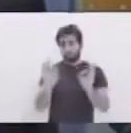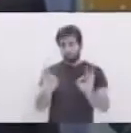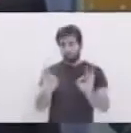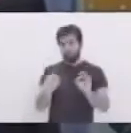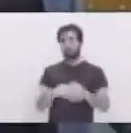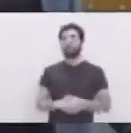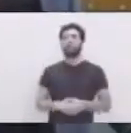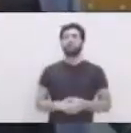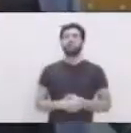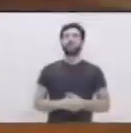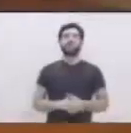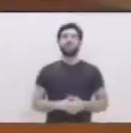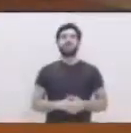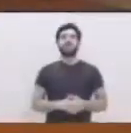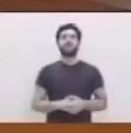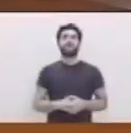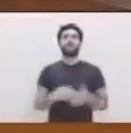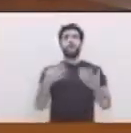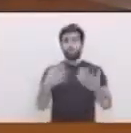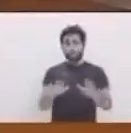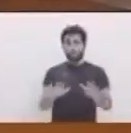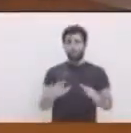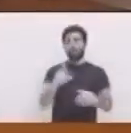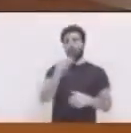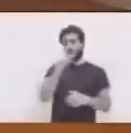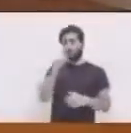Gracias. Lo colocamos acá.